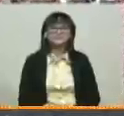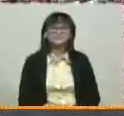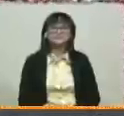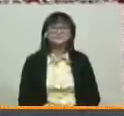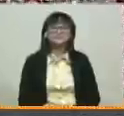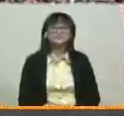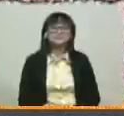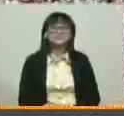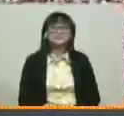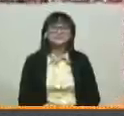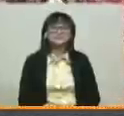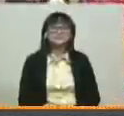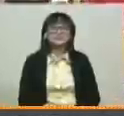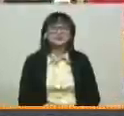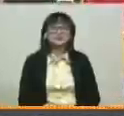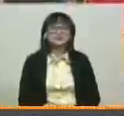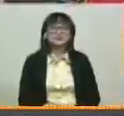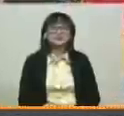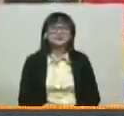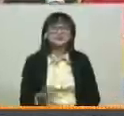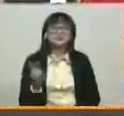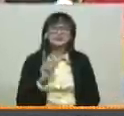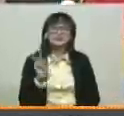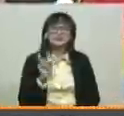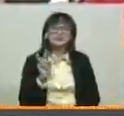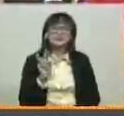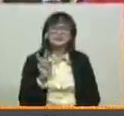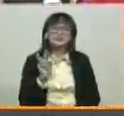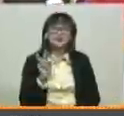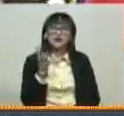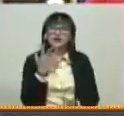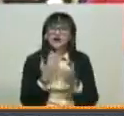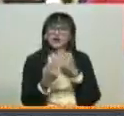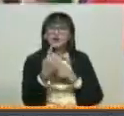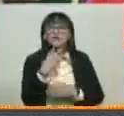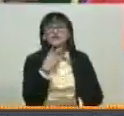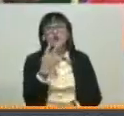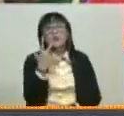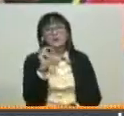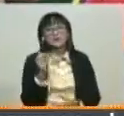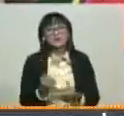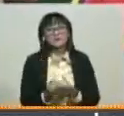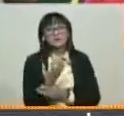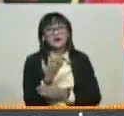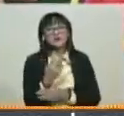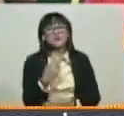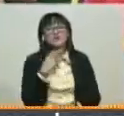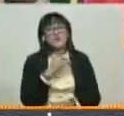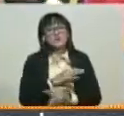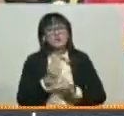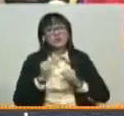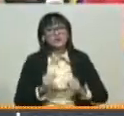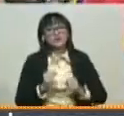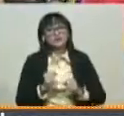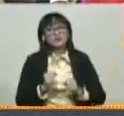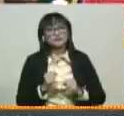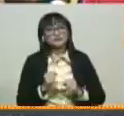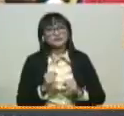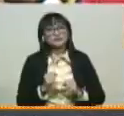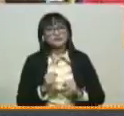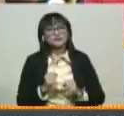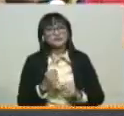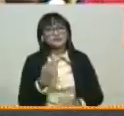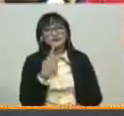Y Venezuela va a tener una sola voz el 20 de mayo, una voz poderosa que va a decir